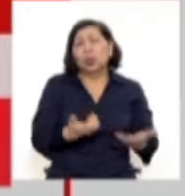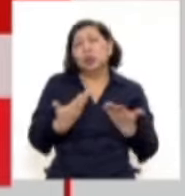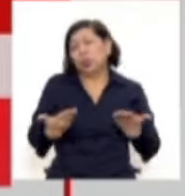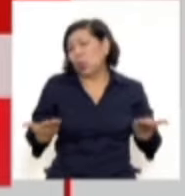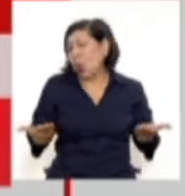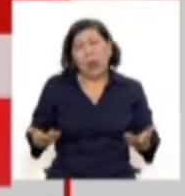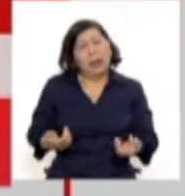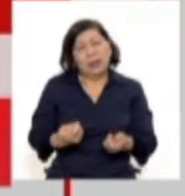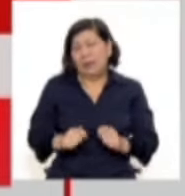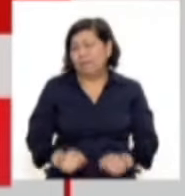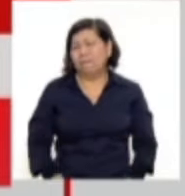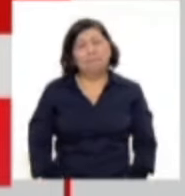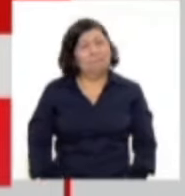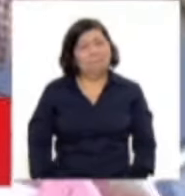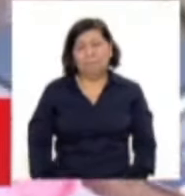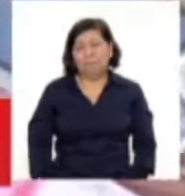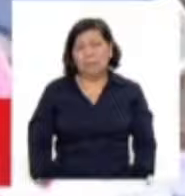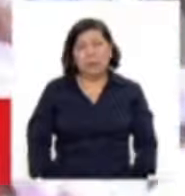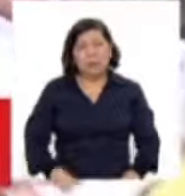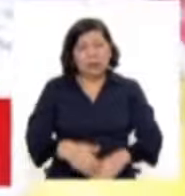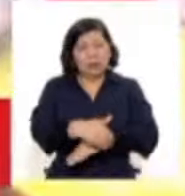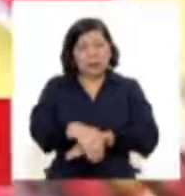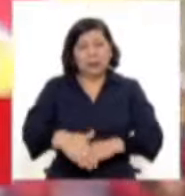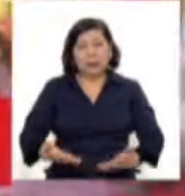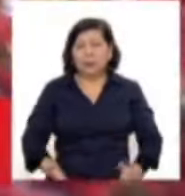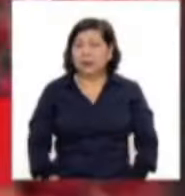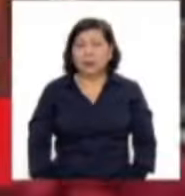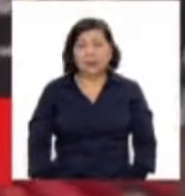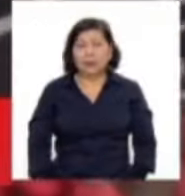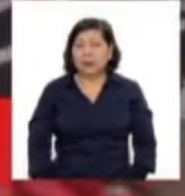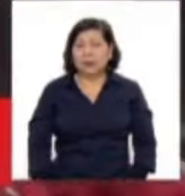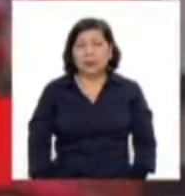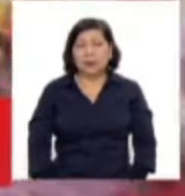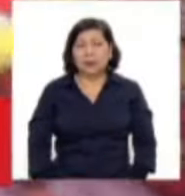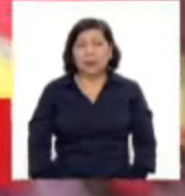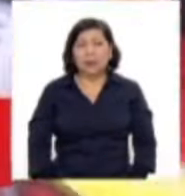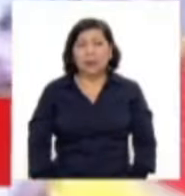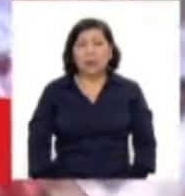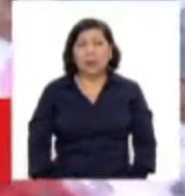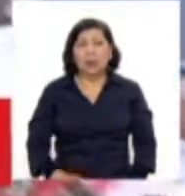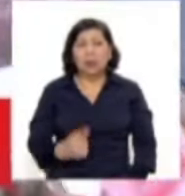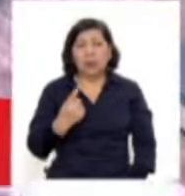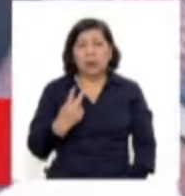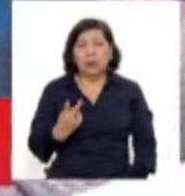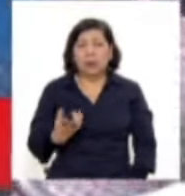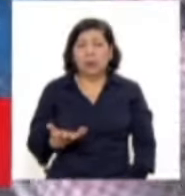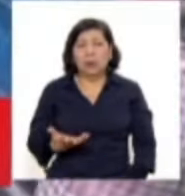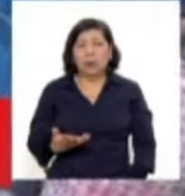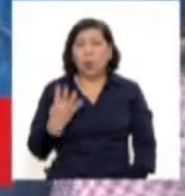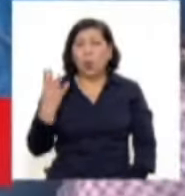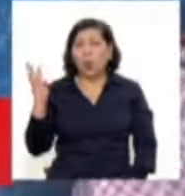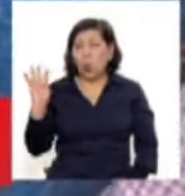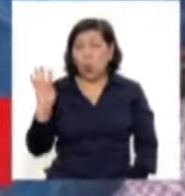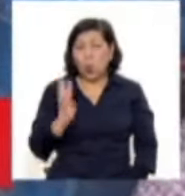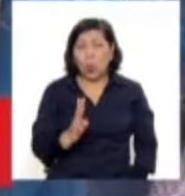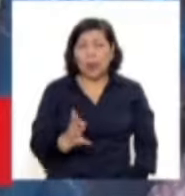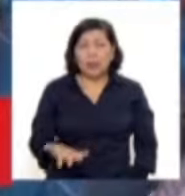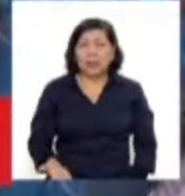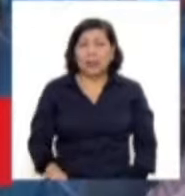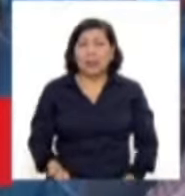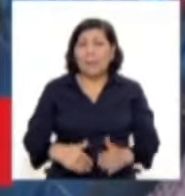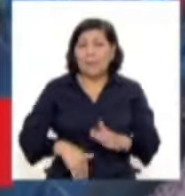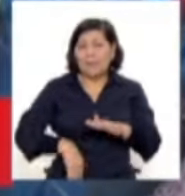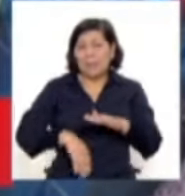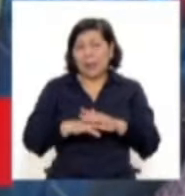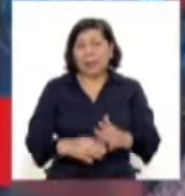sus productos. Aferré a mi tablero, ¿no? A coger el tablero y no, eran uno o dos y luego vinieron cuatro. Como ya la fuerza iba a ser